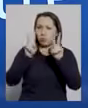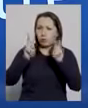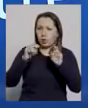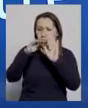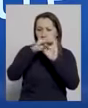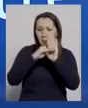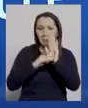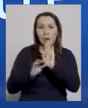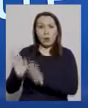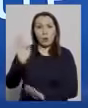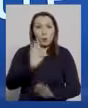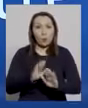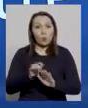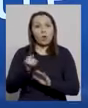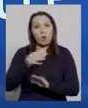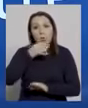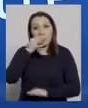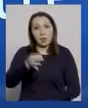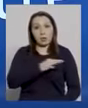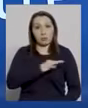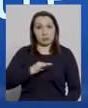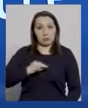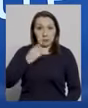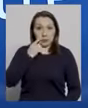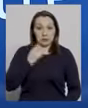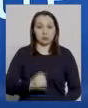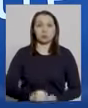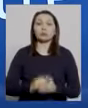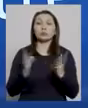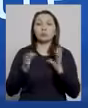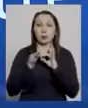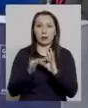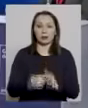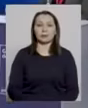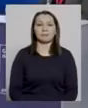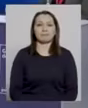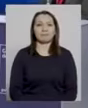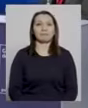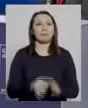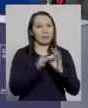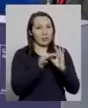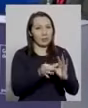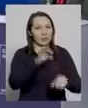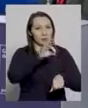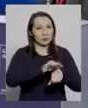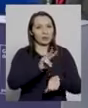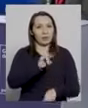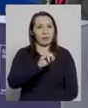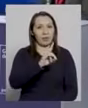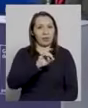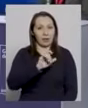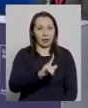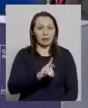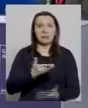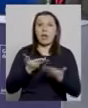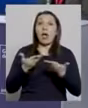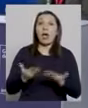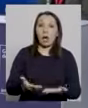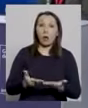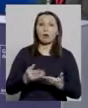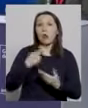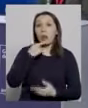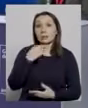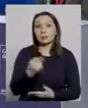todas las medidas preventivas que ha mencionado el ministro. Muchas gracias. Muchas gracias, doctor Vial. Pasamos entonces a